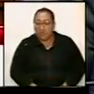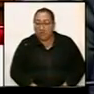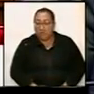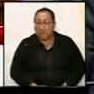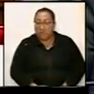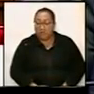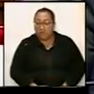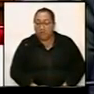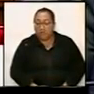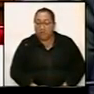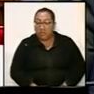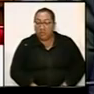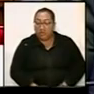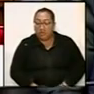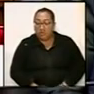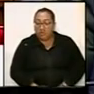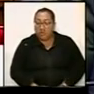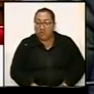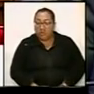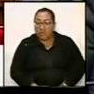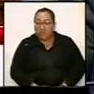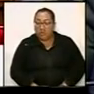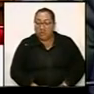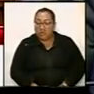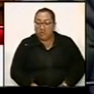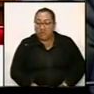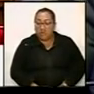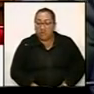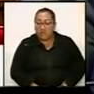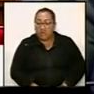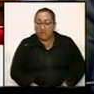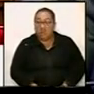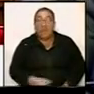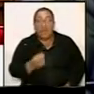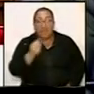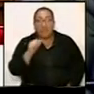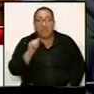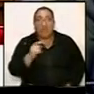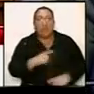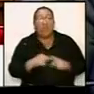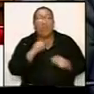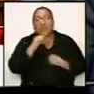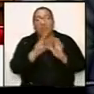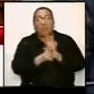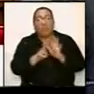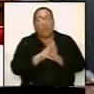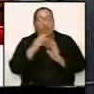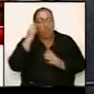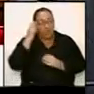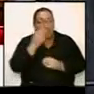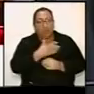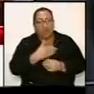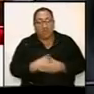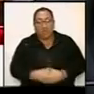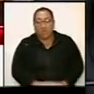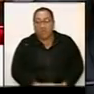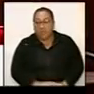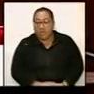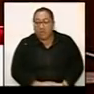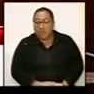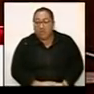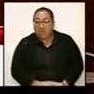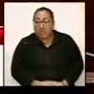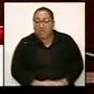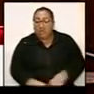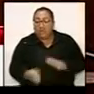creo acá, como bien ha dicho Marisol, dinero hay, pero es una cosa de voluntad política, premier, y de